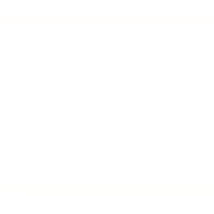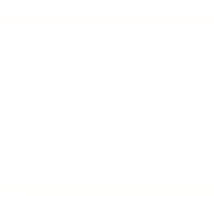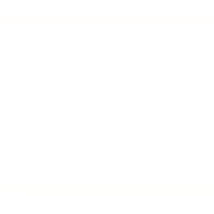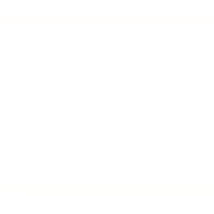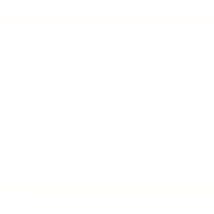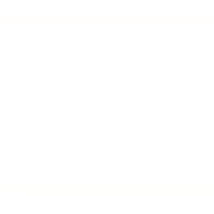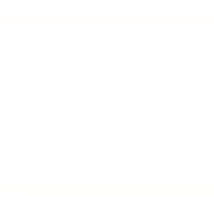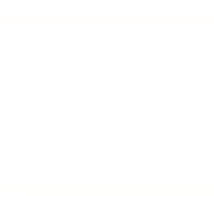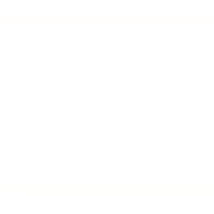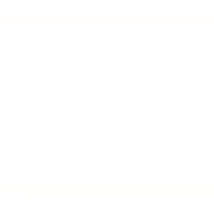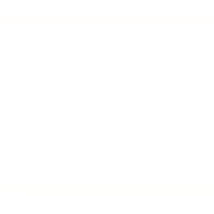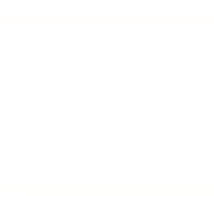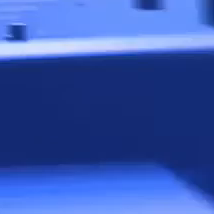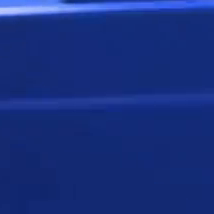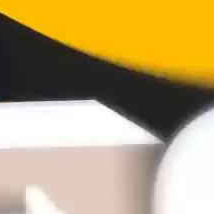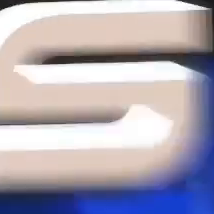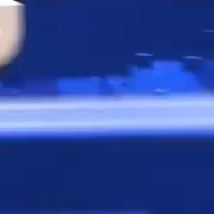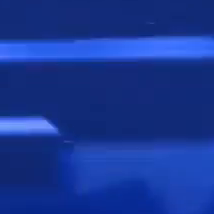esperamos.